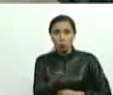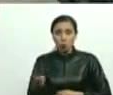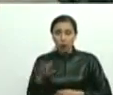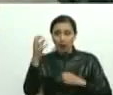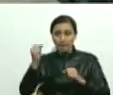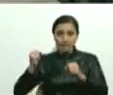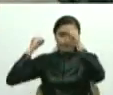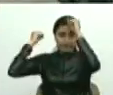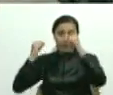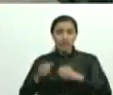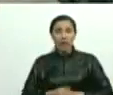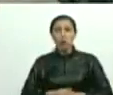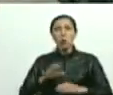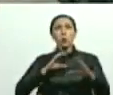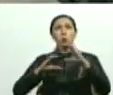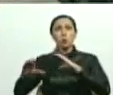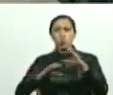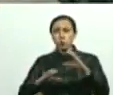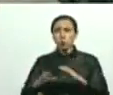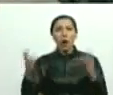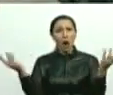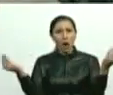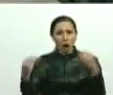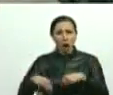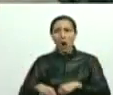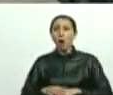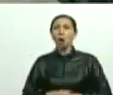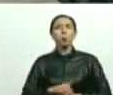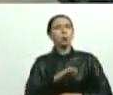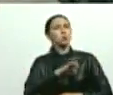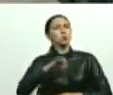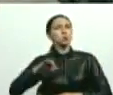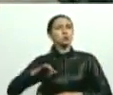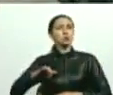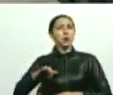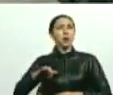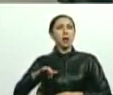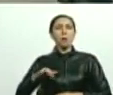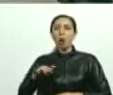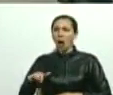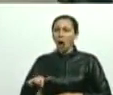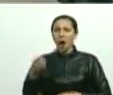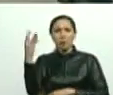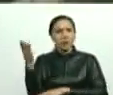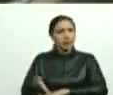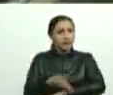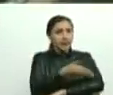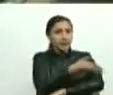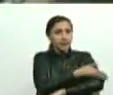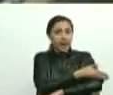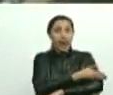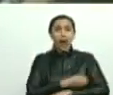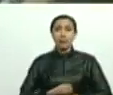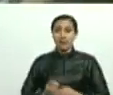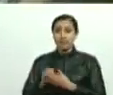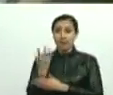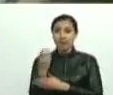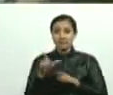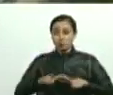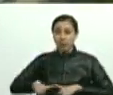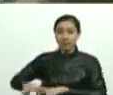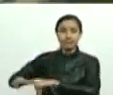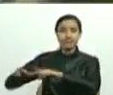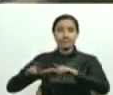coincidieron en su conversación privada que tuvimos allí en el Salón Sol del Perú, en el Palacio Presidencial de